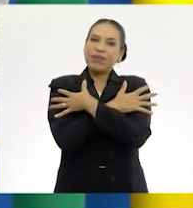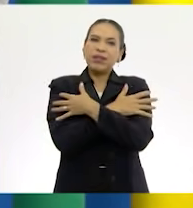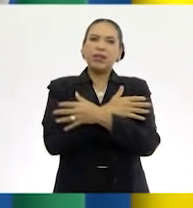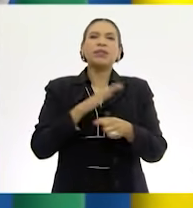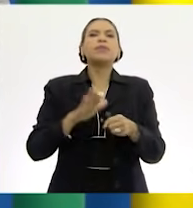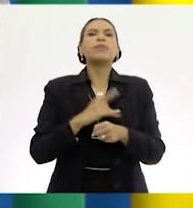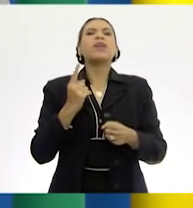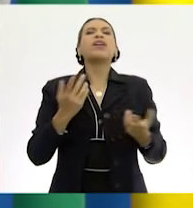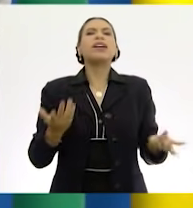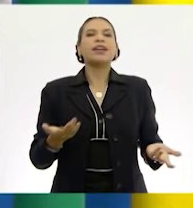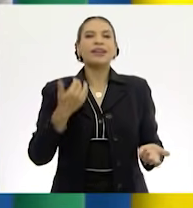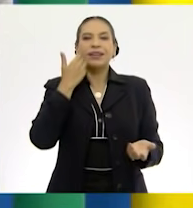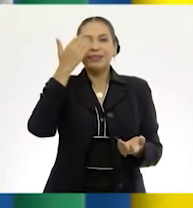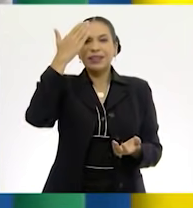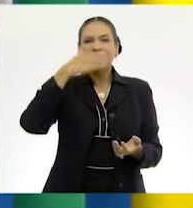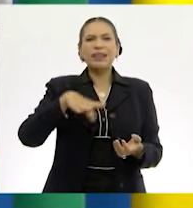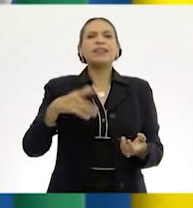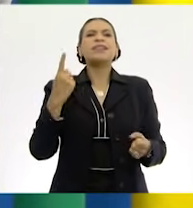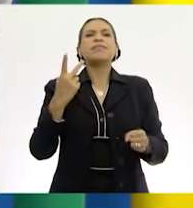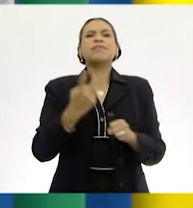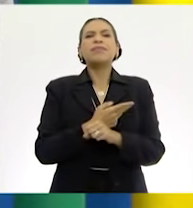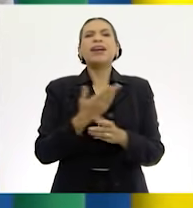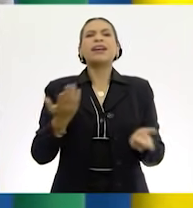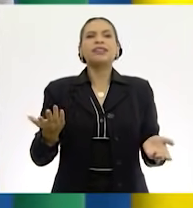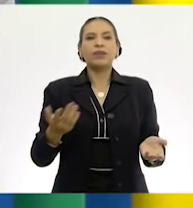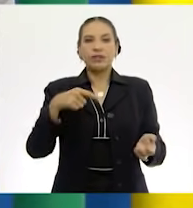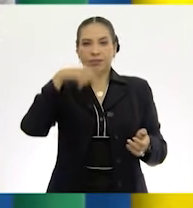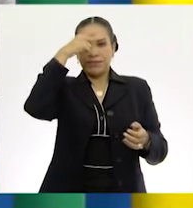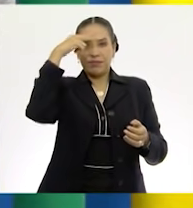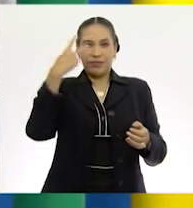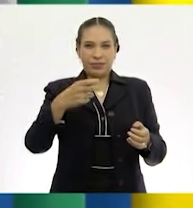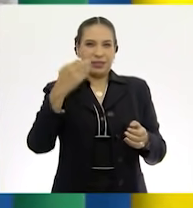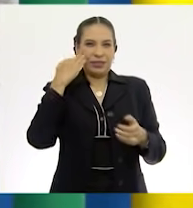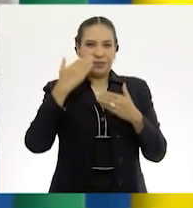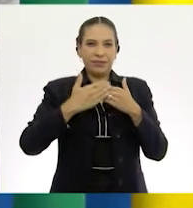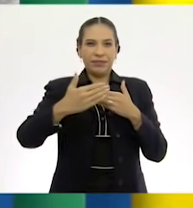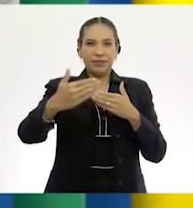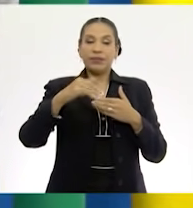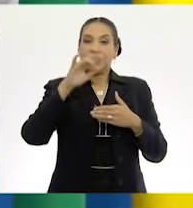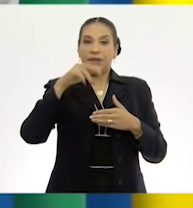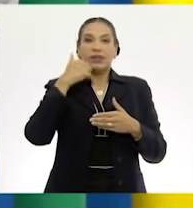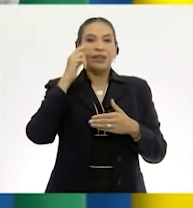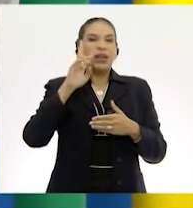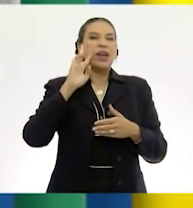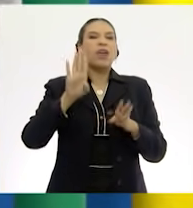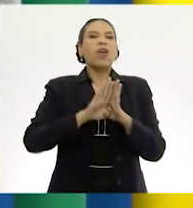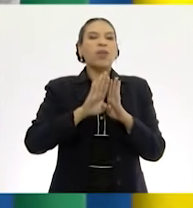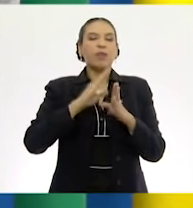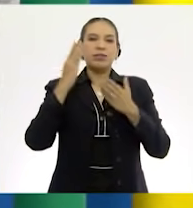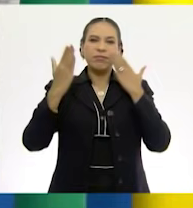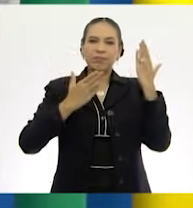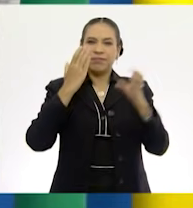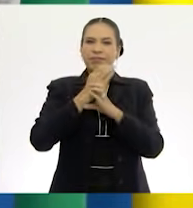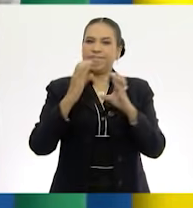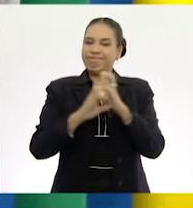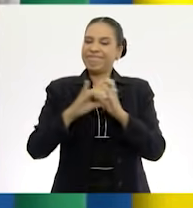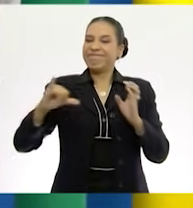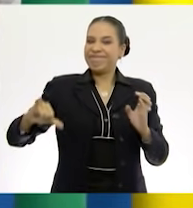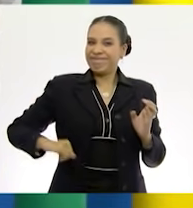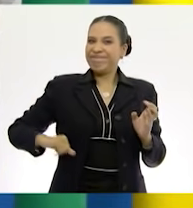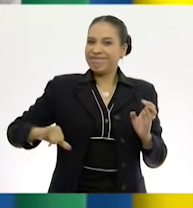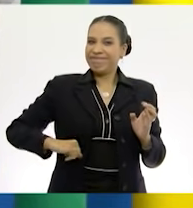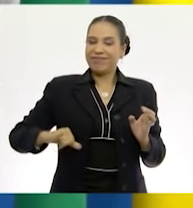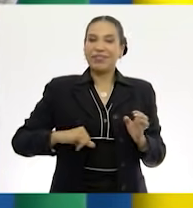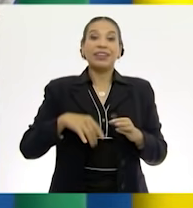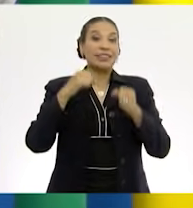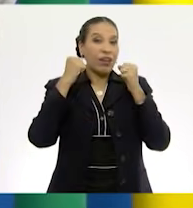Porque quiero saber qué fue lo que pasó, lo que marcó a México en esta época. Y sé que vamos a estudiar muchas cosas muy interesantes y estoy